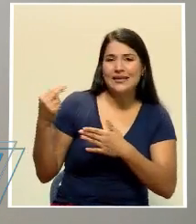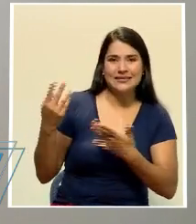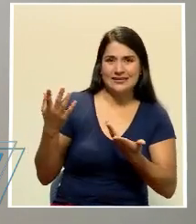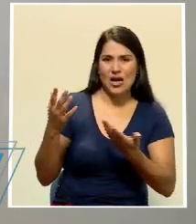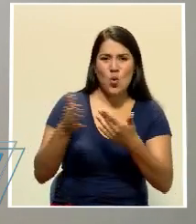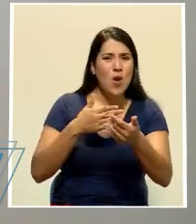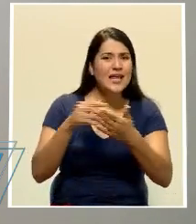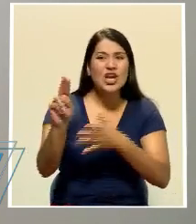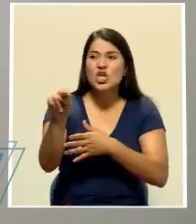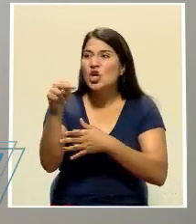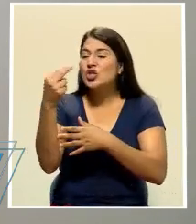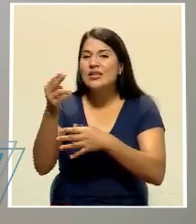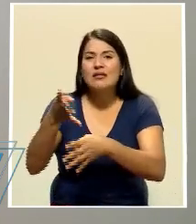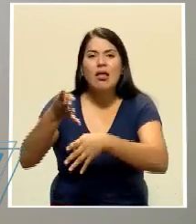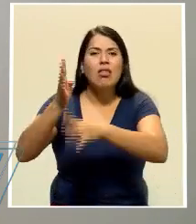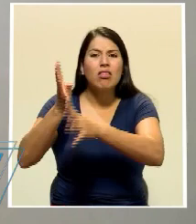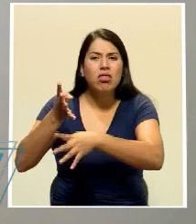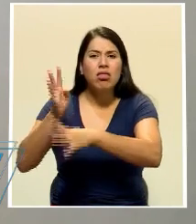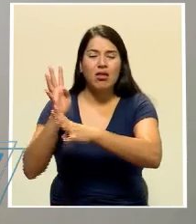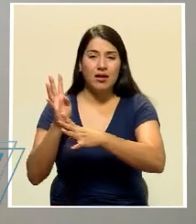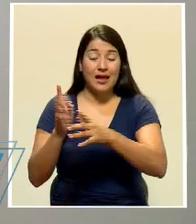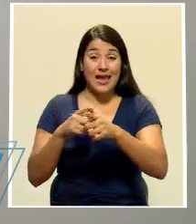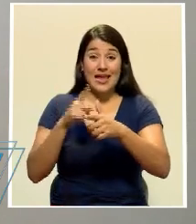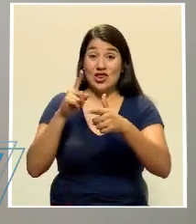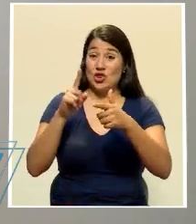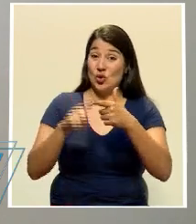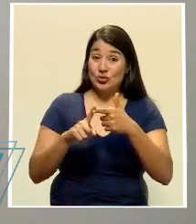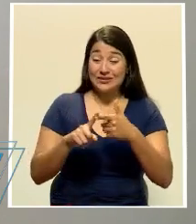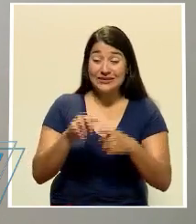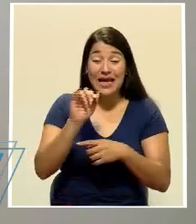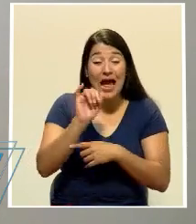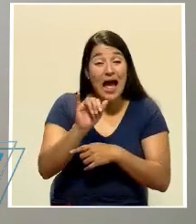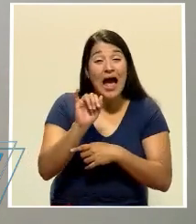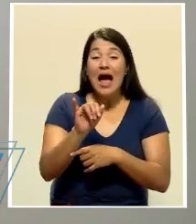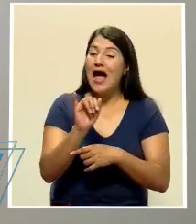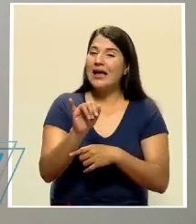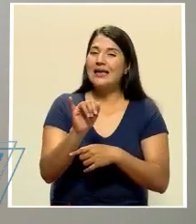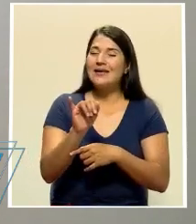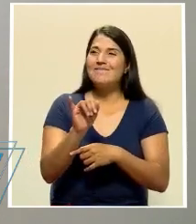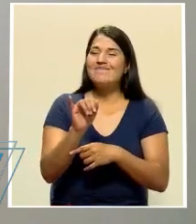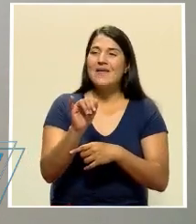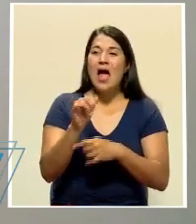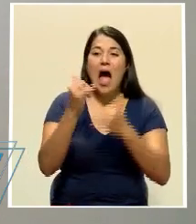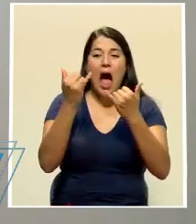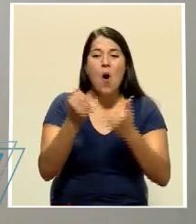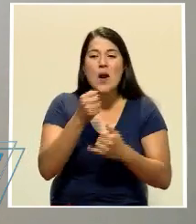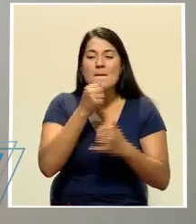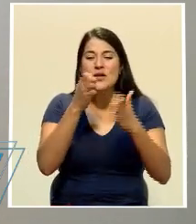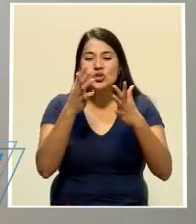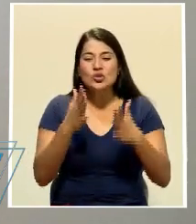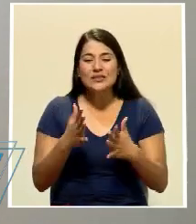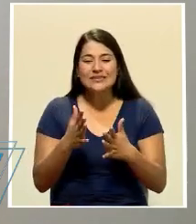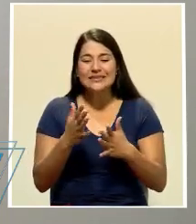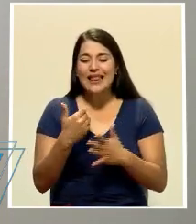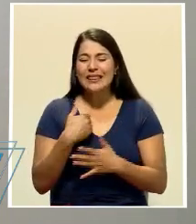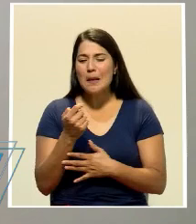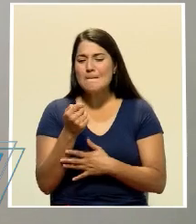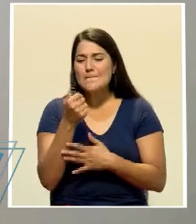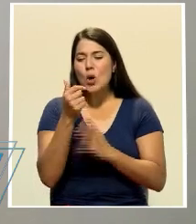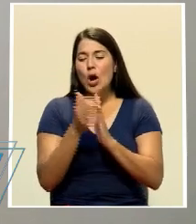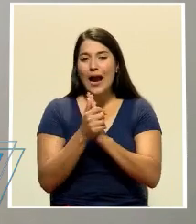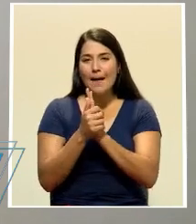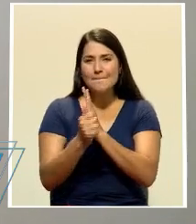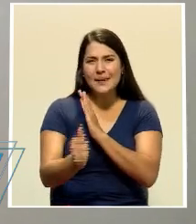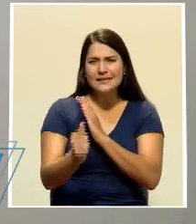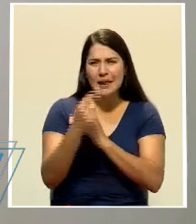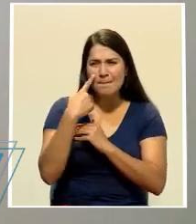este momento y hay una muy limitada capacidad de reflexión y de autocrítica respecto de